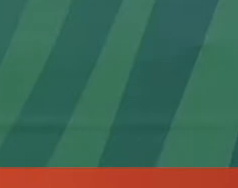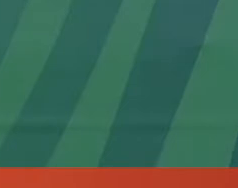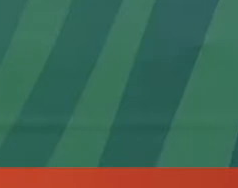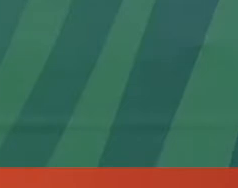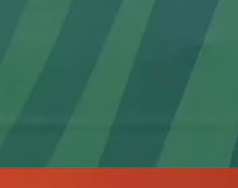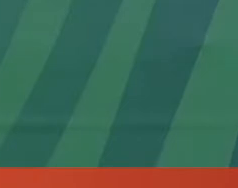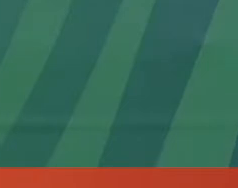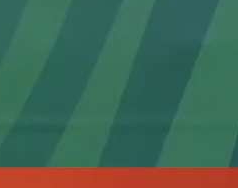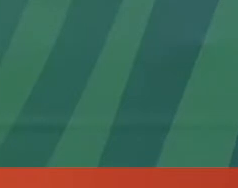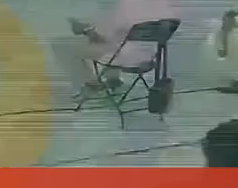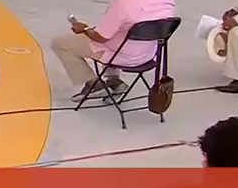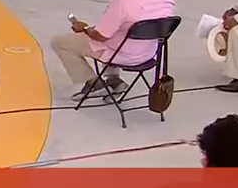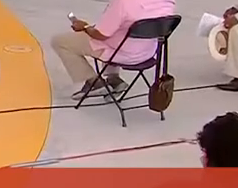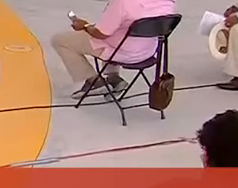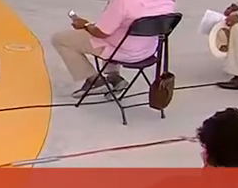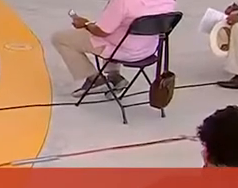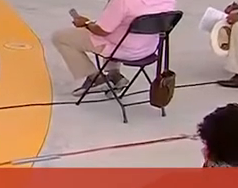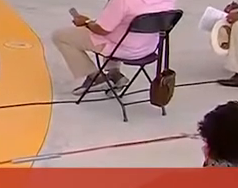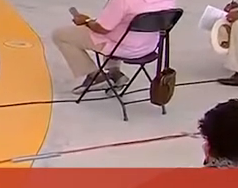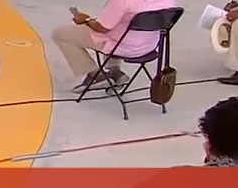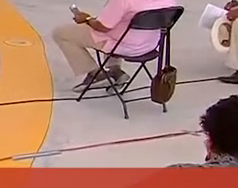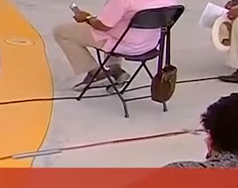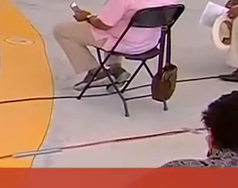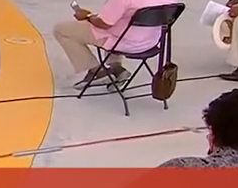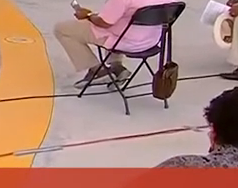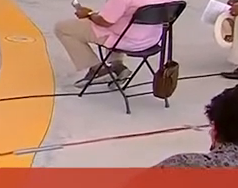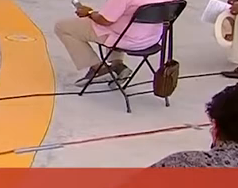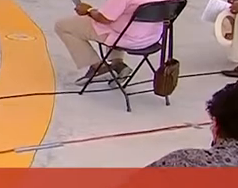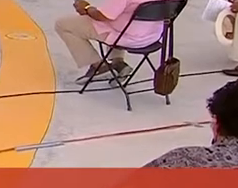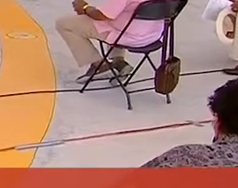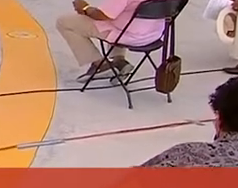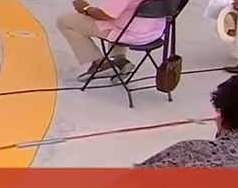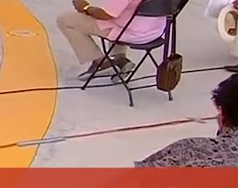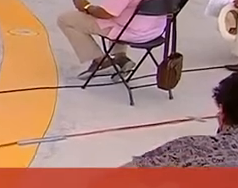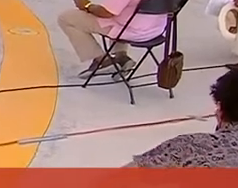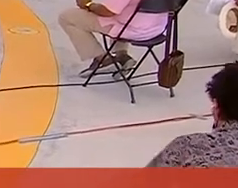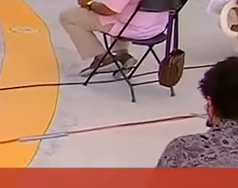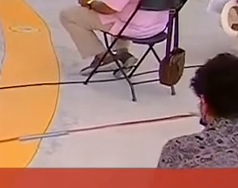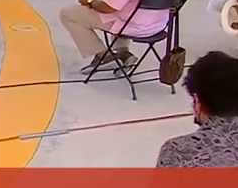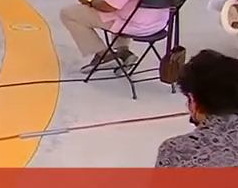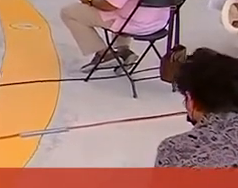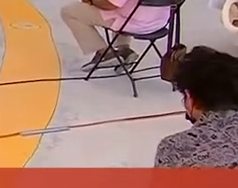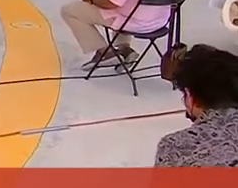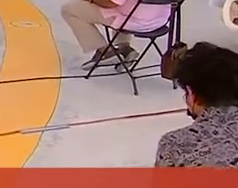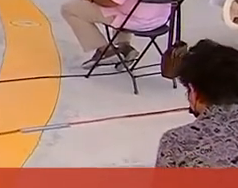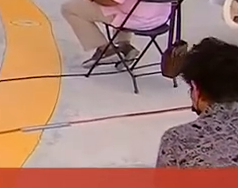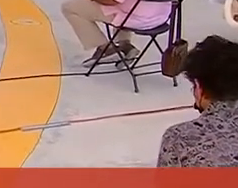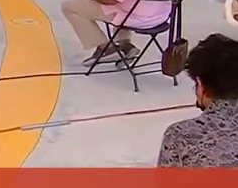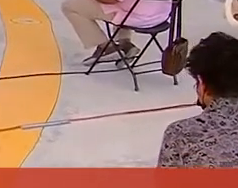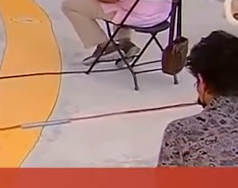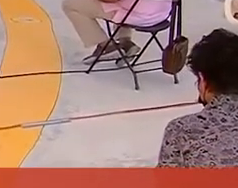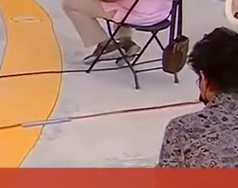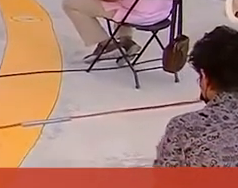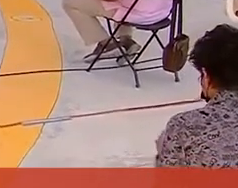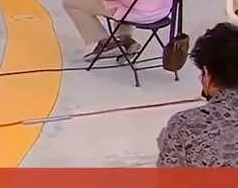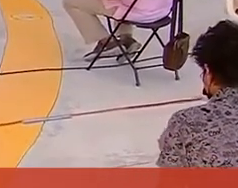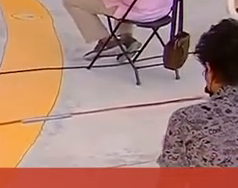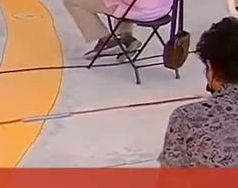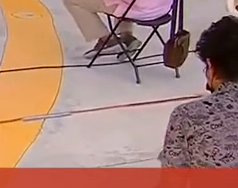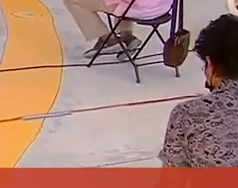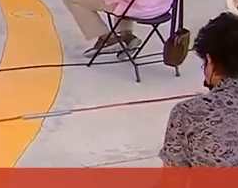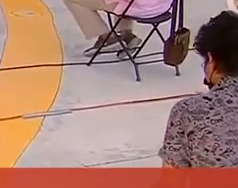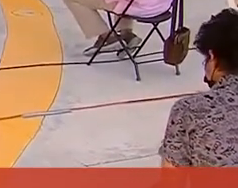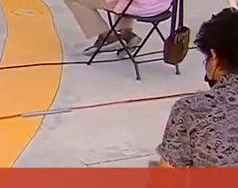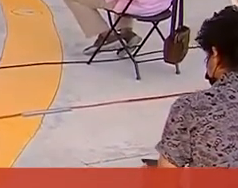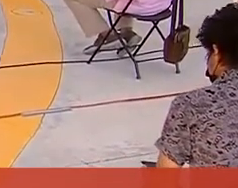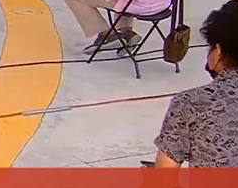partidos. Eso lo voy a proponer. No va a estar fácil, pero ya saben que a mí me interesa